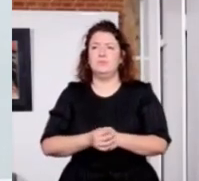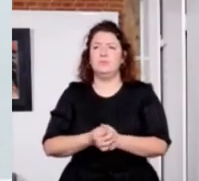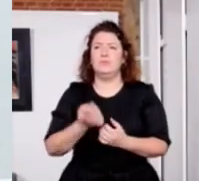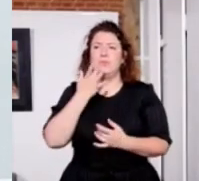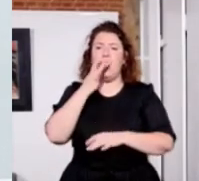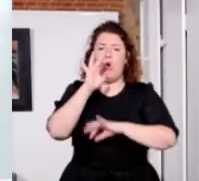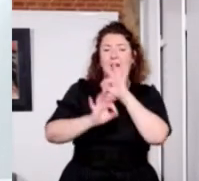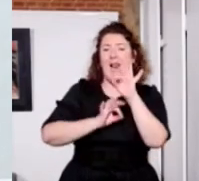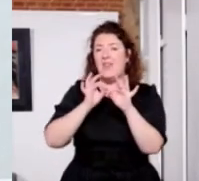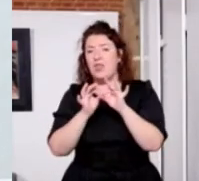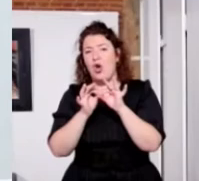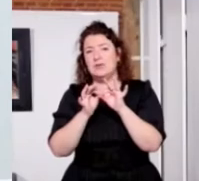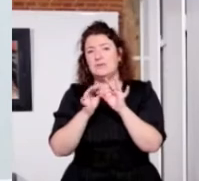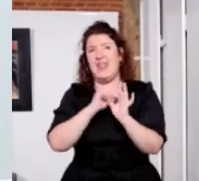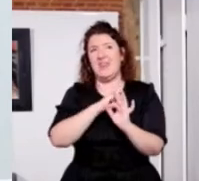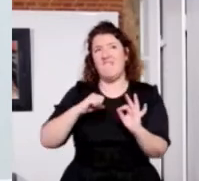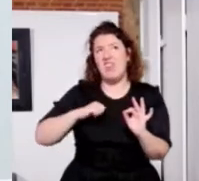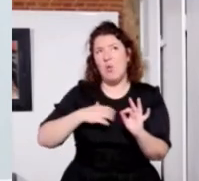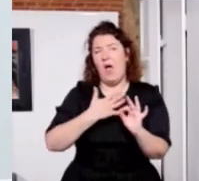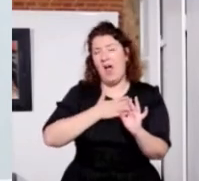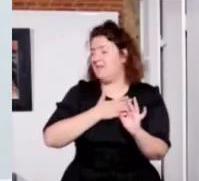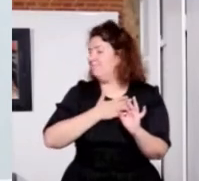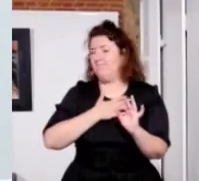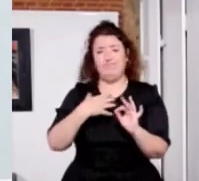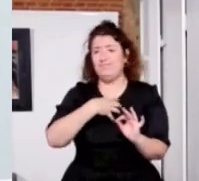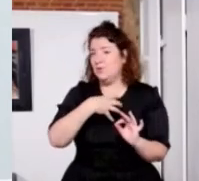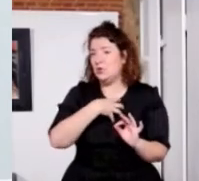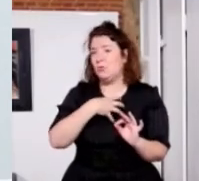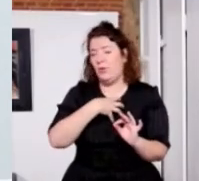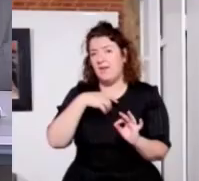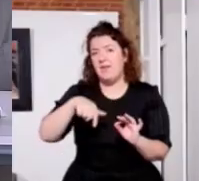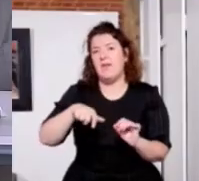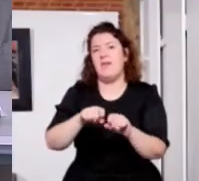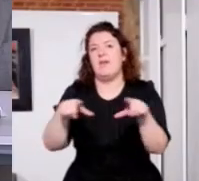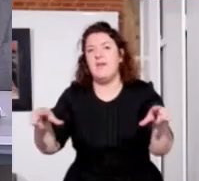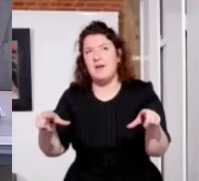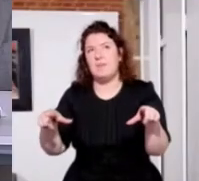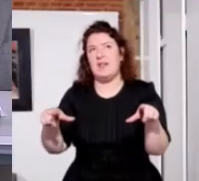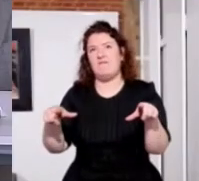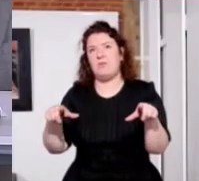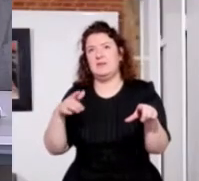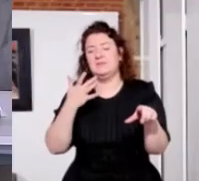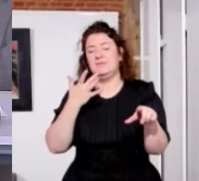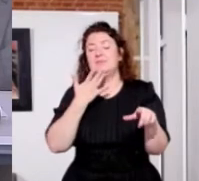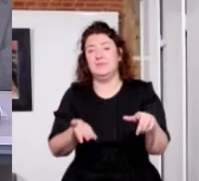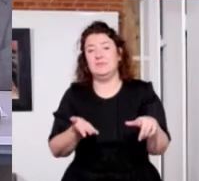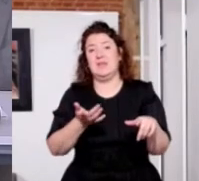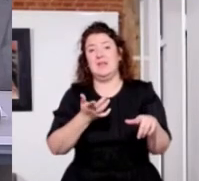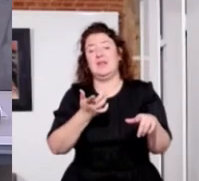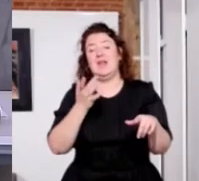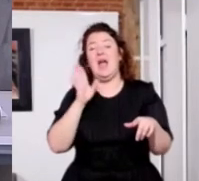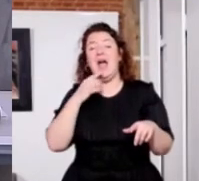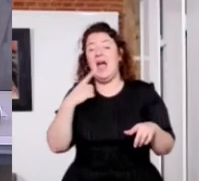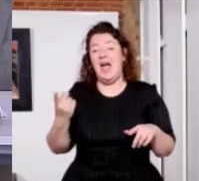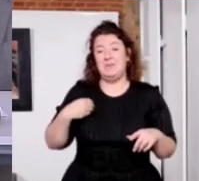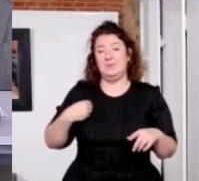organizaciones de manera individual no podemos hacer. Y aquí hay un aliado estratégico para lo que tú nos decías, ¿no? Es